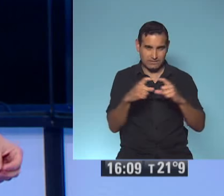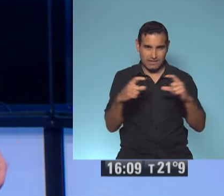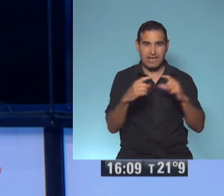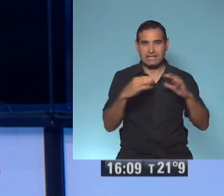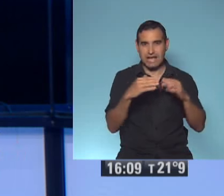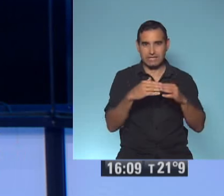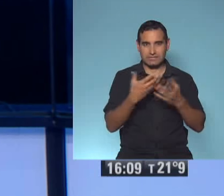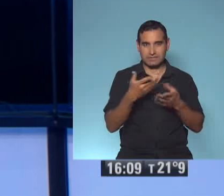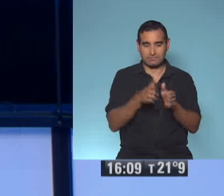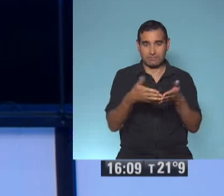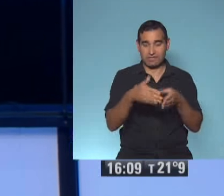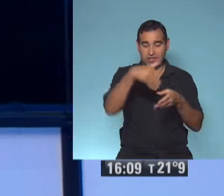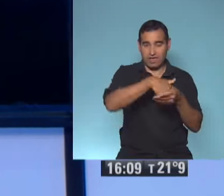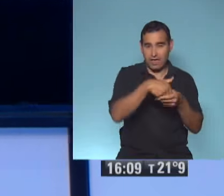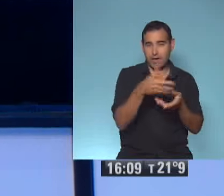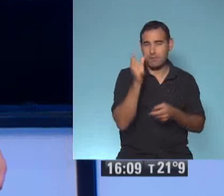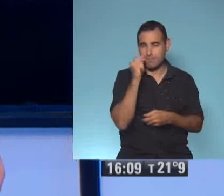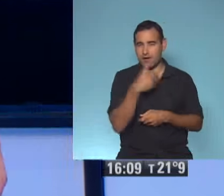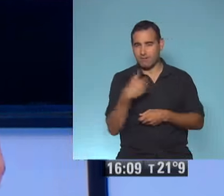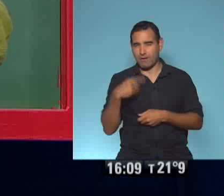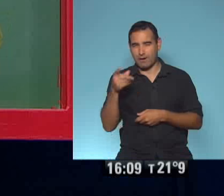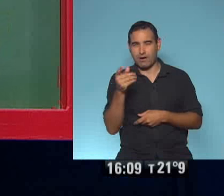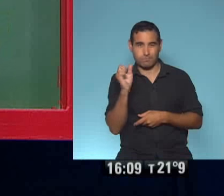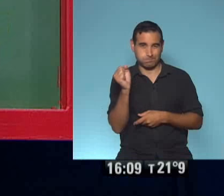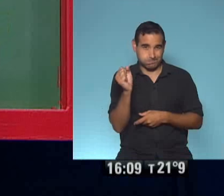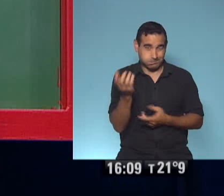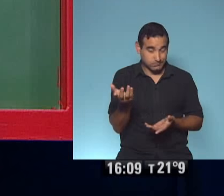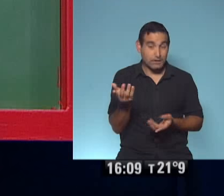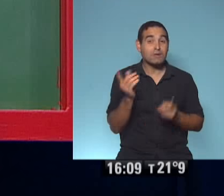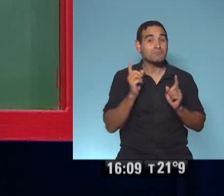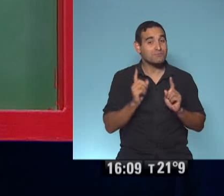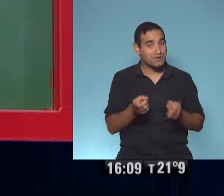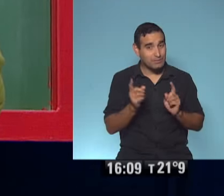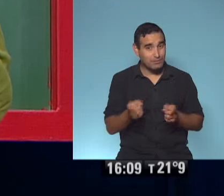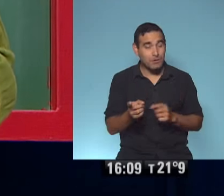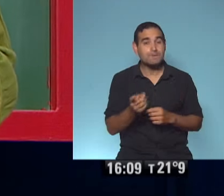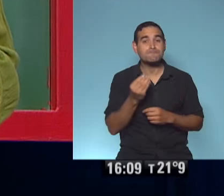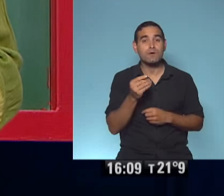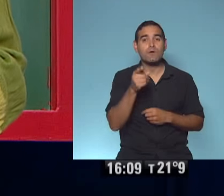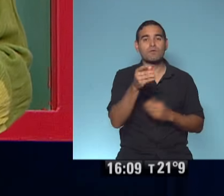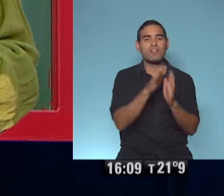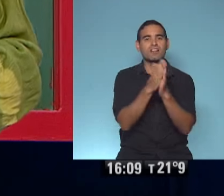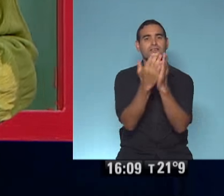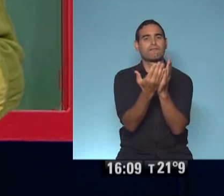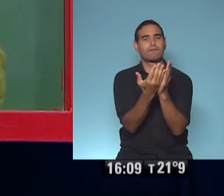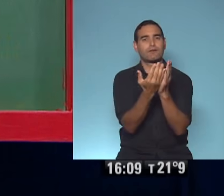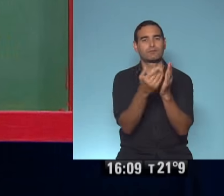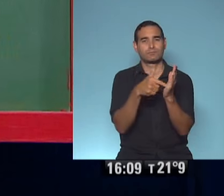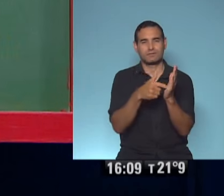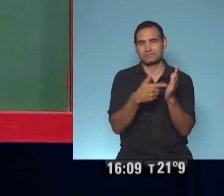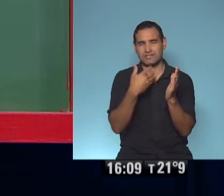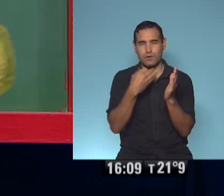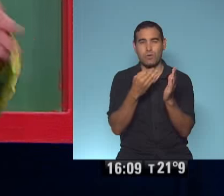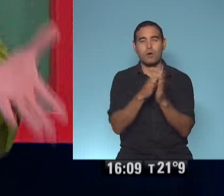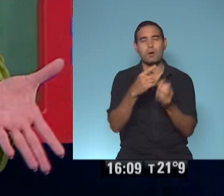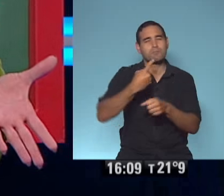la billetera de mamá, de papá y también fíjense en sus libros que seguramente